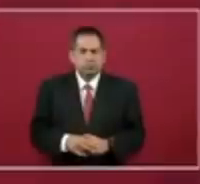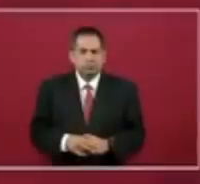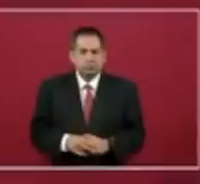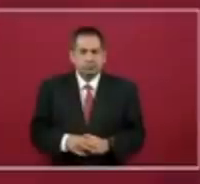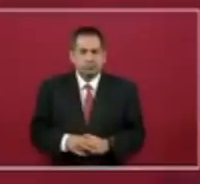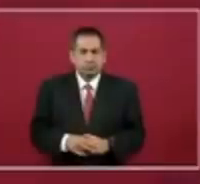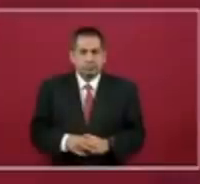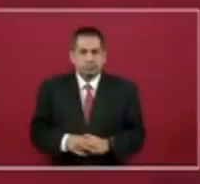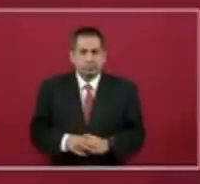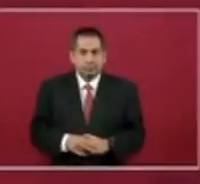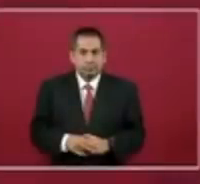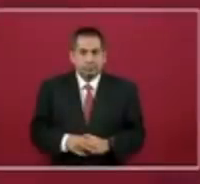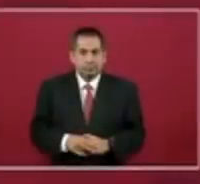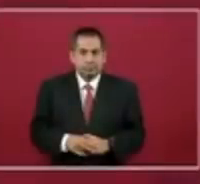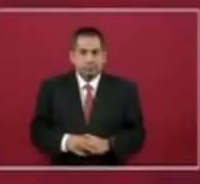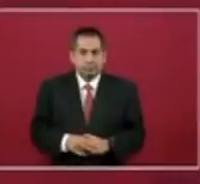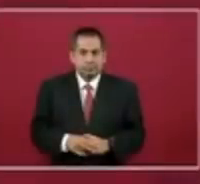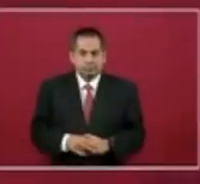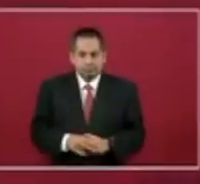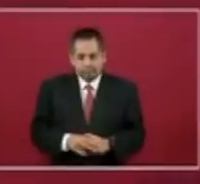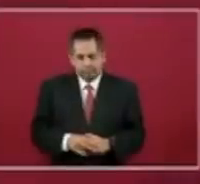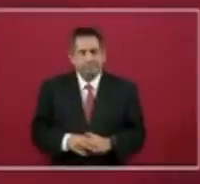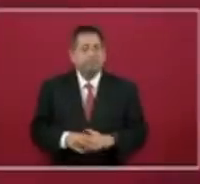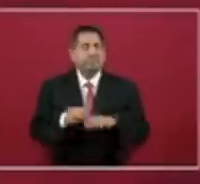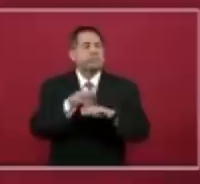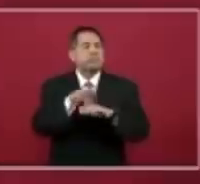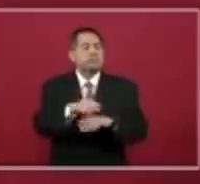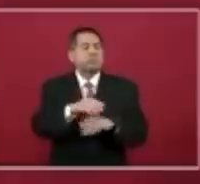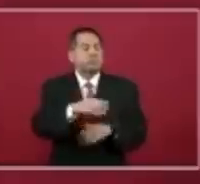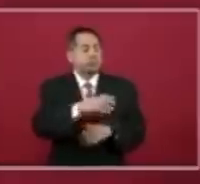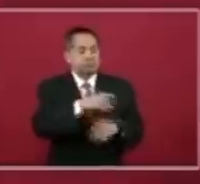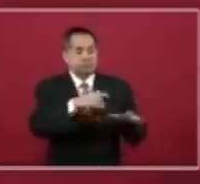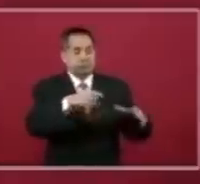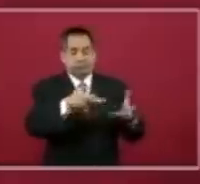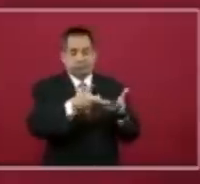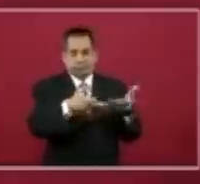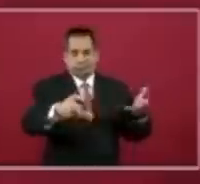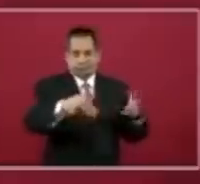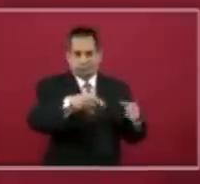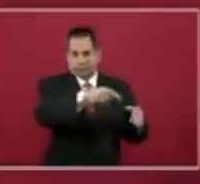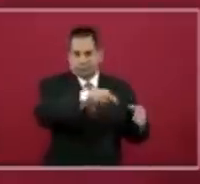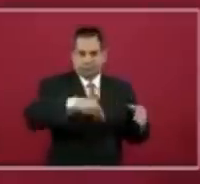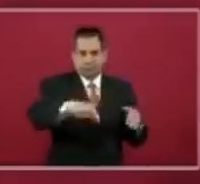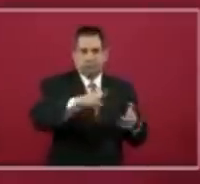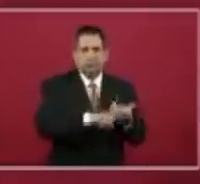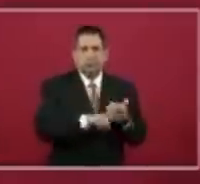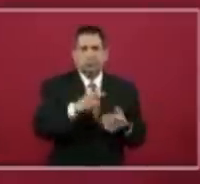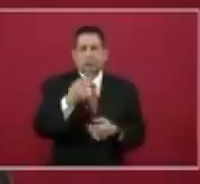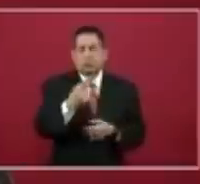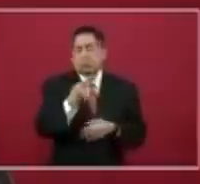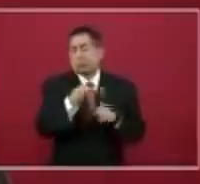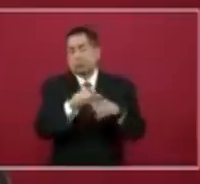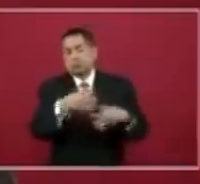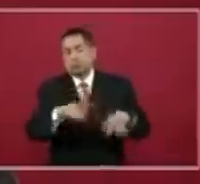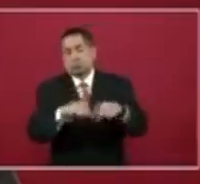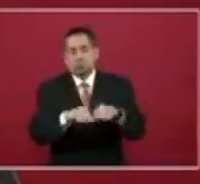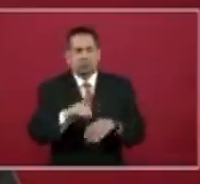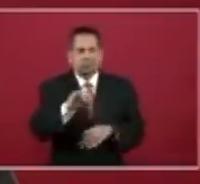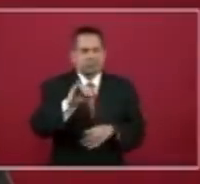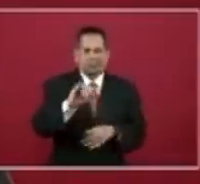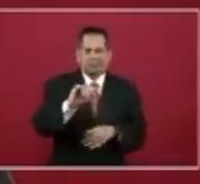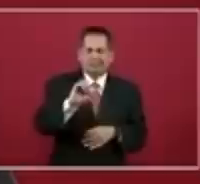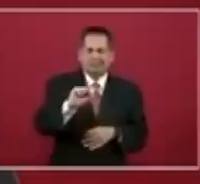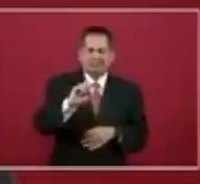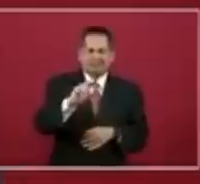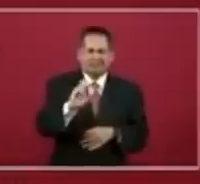de Cosamaloapan. Bueno, dentro de los campos terrestres hay un campo que es muy importante, Ixachi.